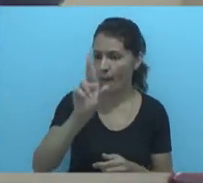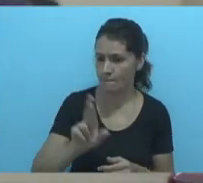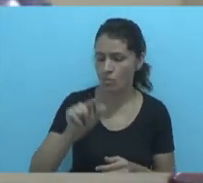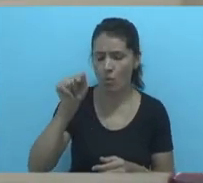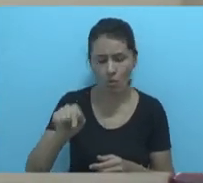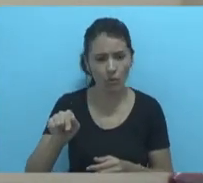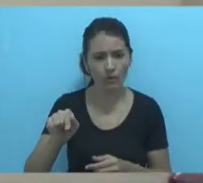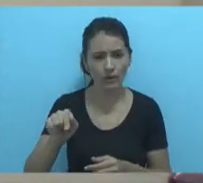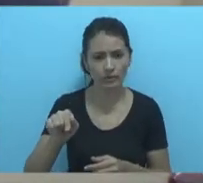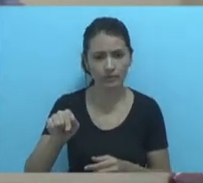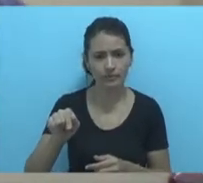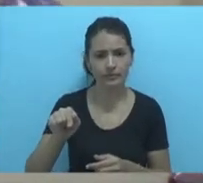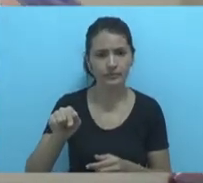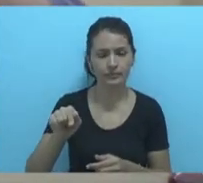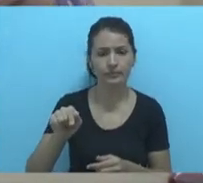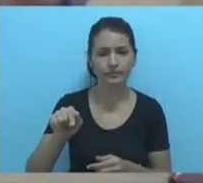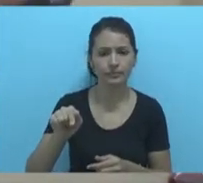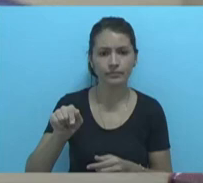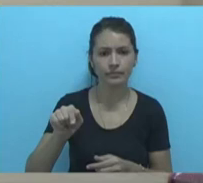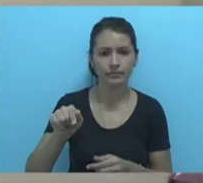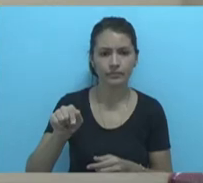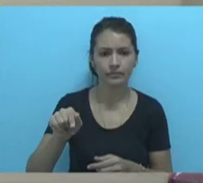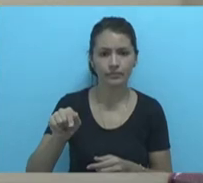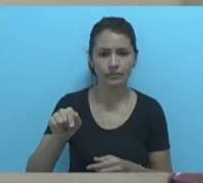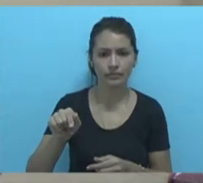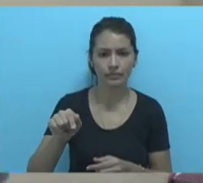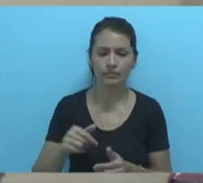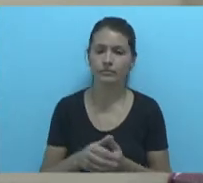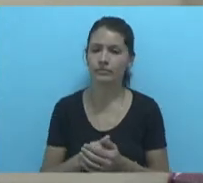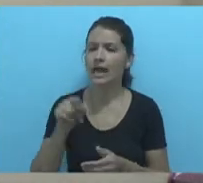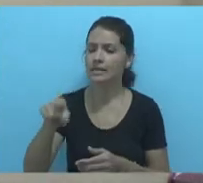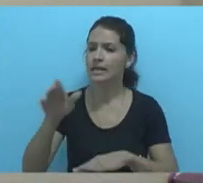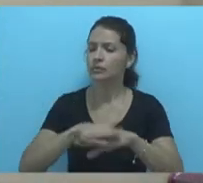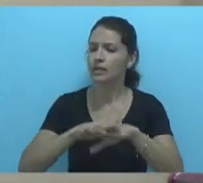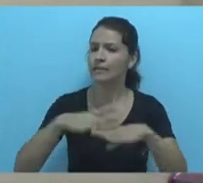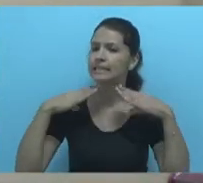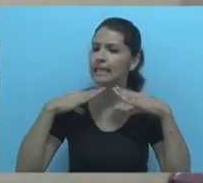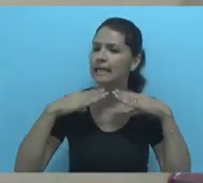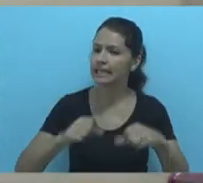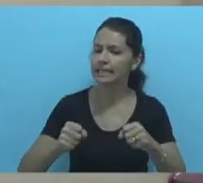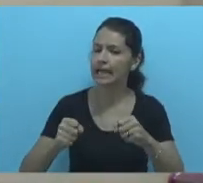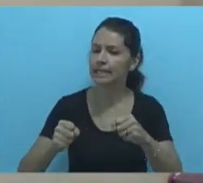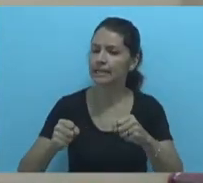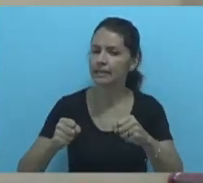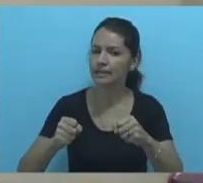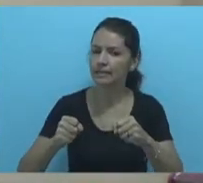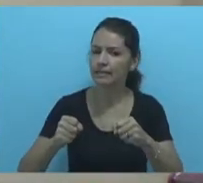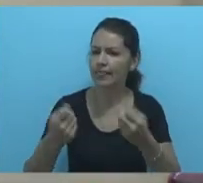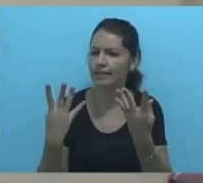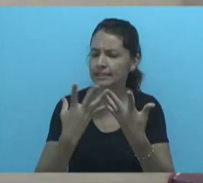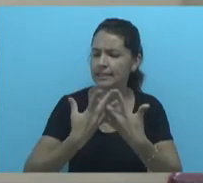que sintió y que llevó adelante toda su vida ahí, a cargo de la Secretaría de Integración Sociourbana. ¿Qué